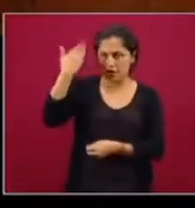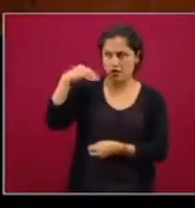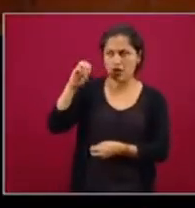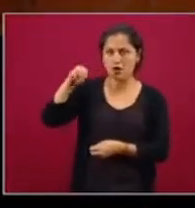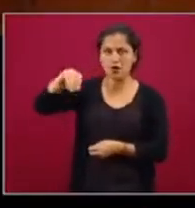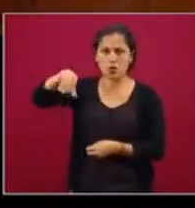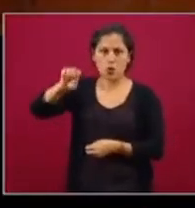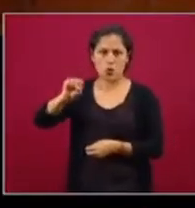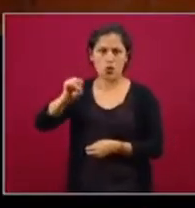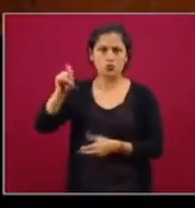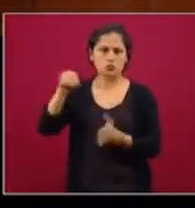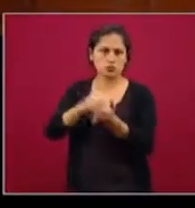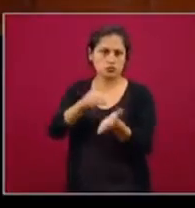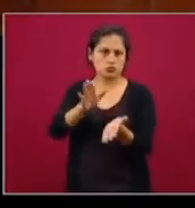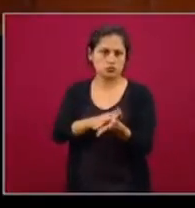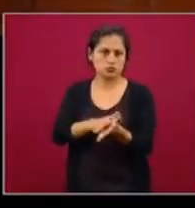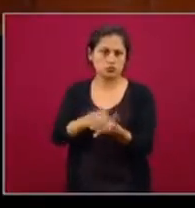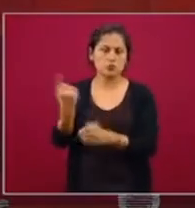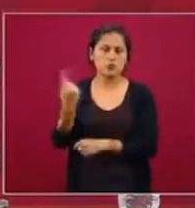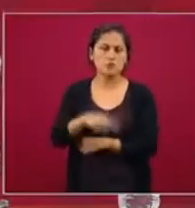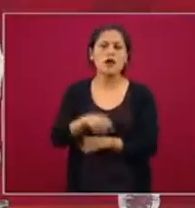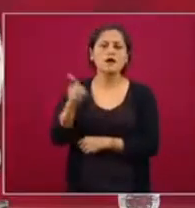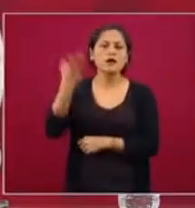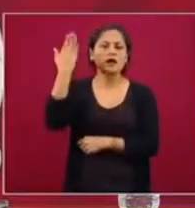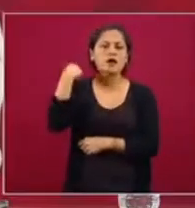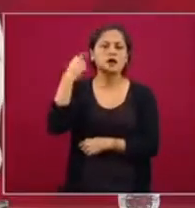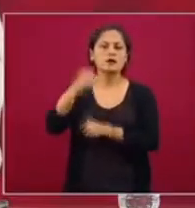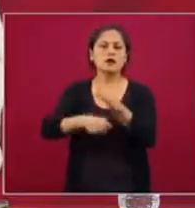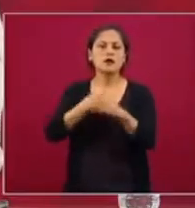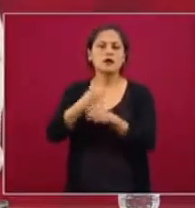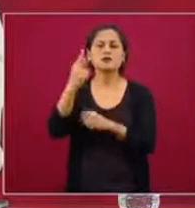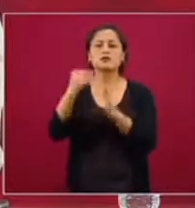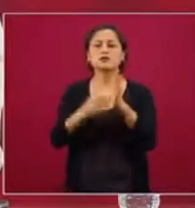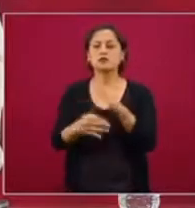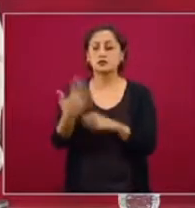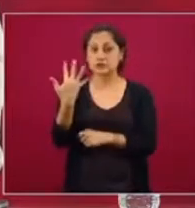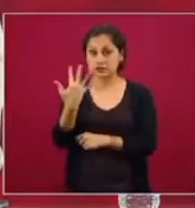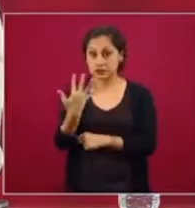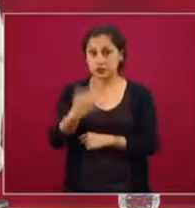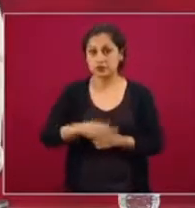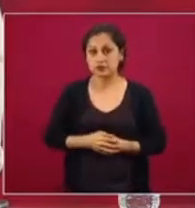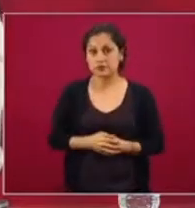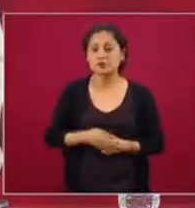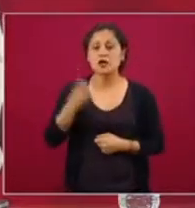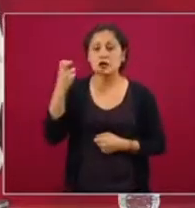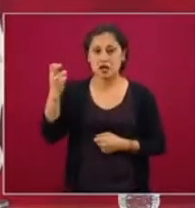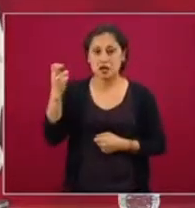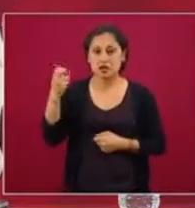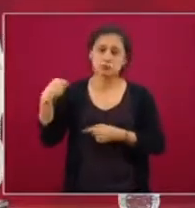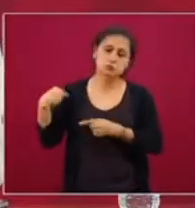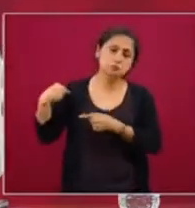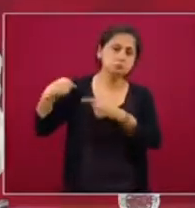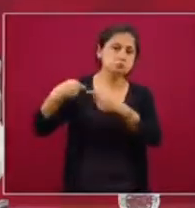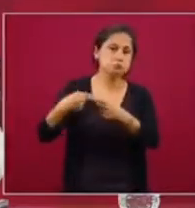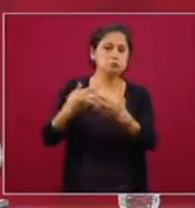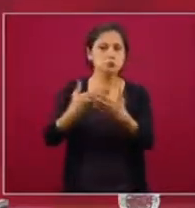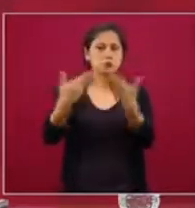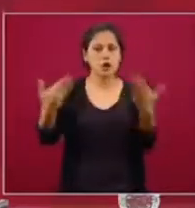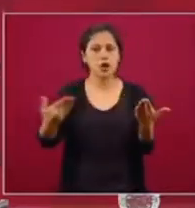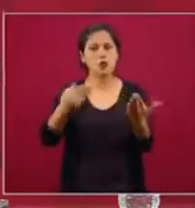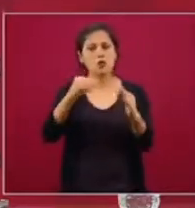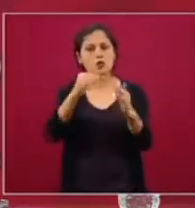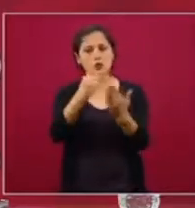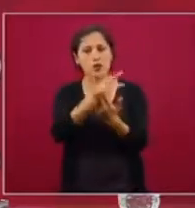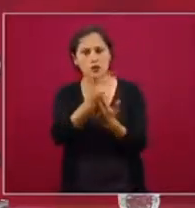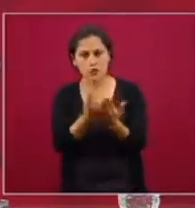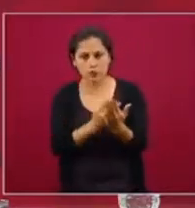Salud estableció en 2005, ha dado lugar al desarrollo de los planes nacionales y la actualización de